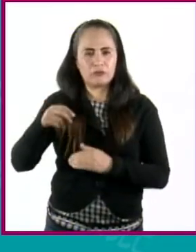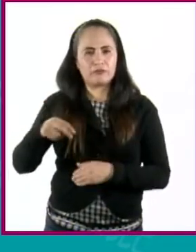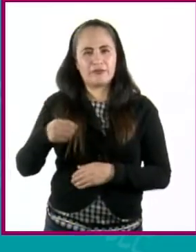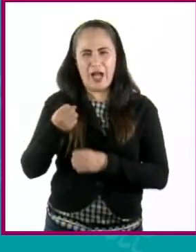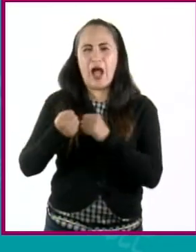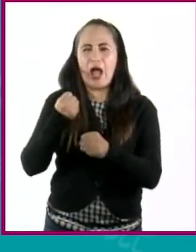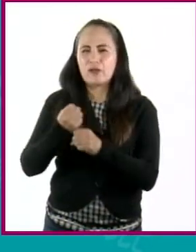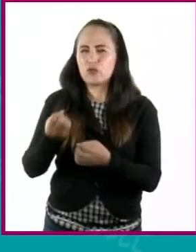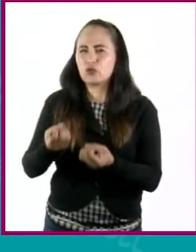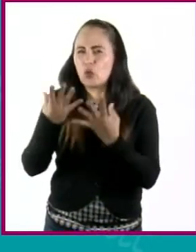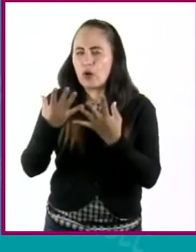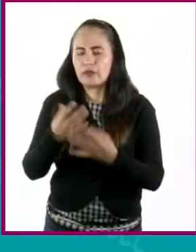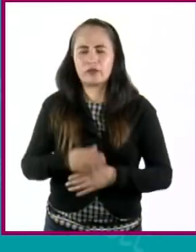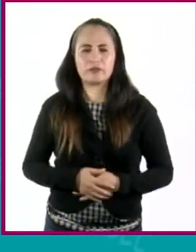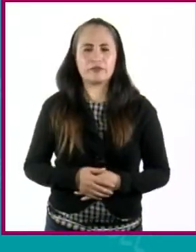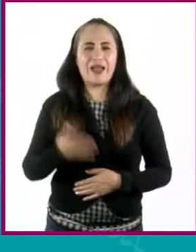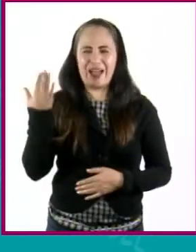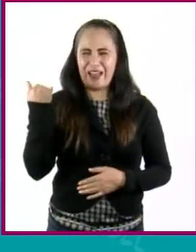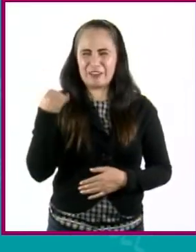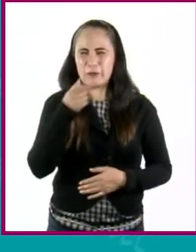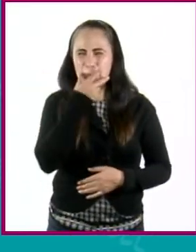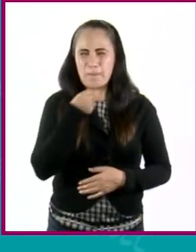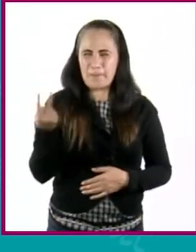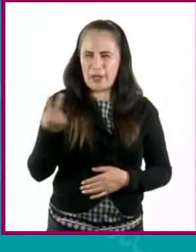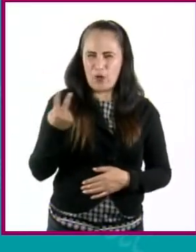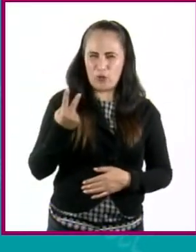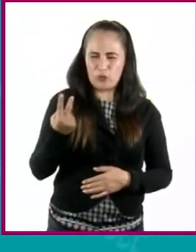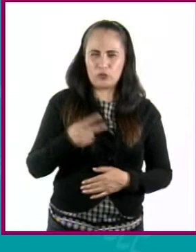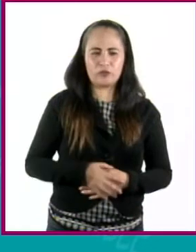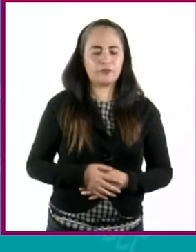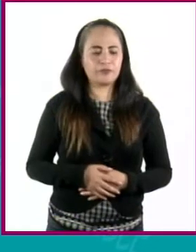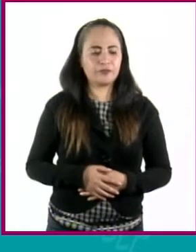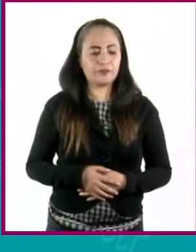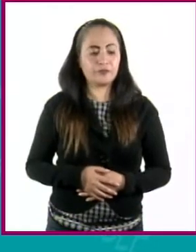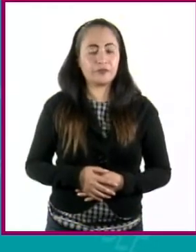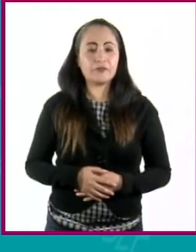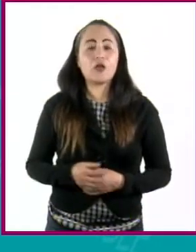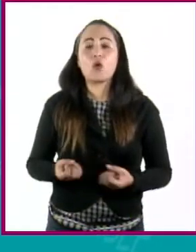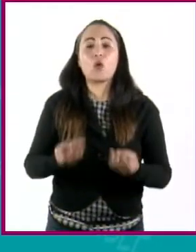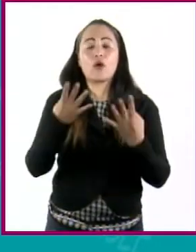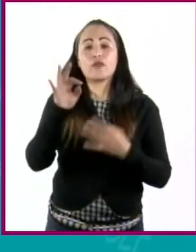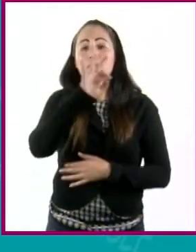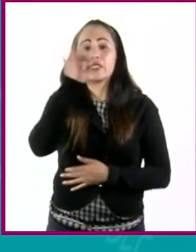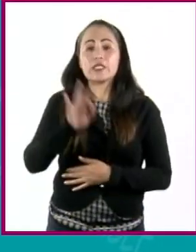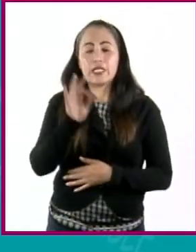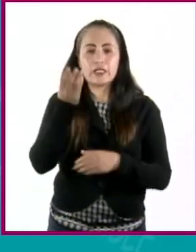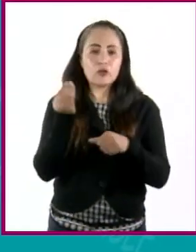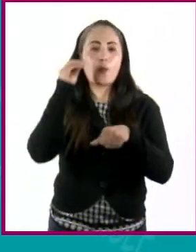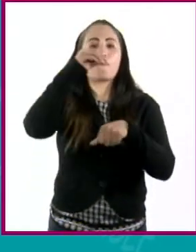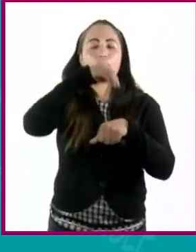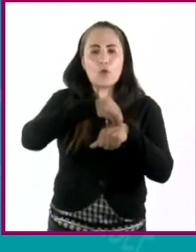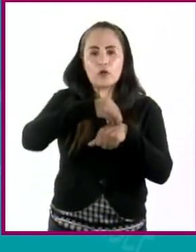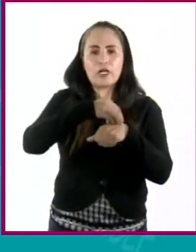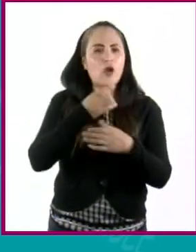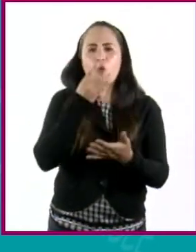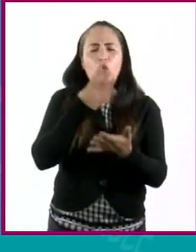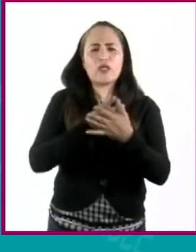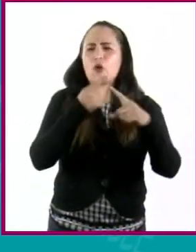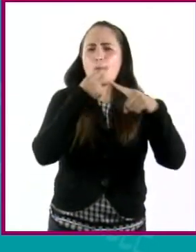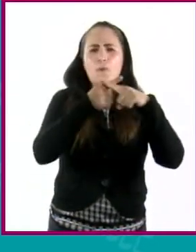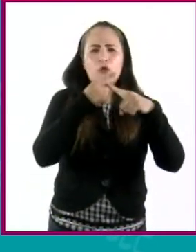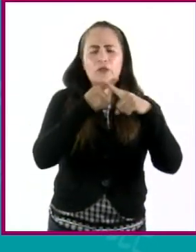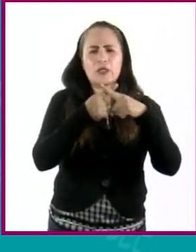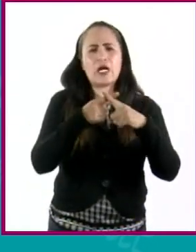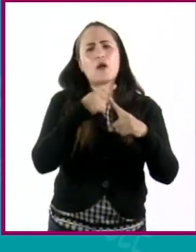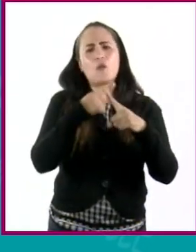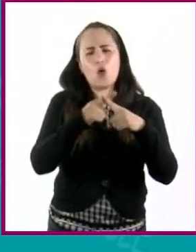Usando el mismo truco que Dietmara y Ernesto, podemos ver que para sumarle la tasa de interés a una cantidad es suficiente multiplicar esa cantidad por